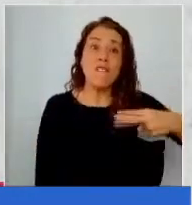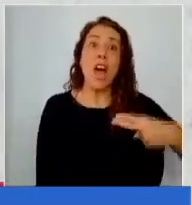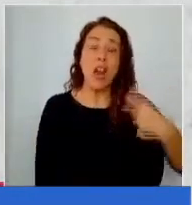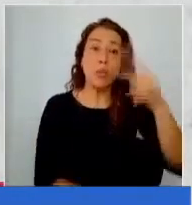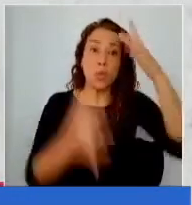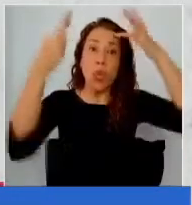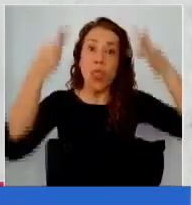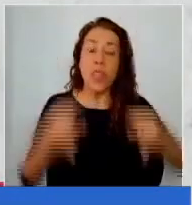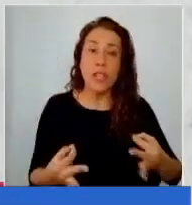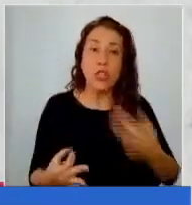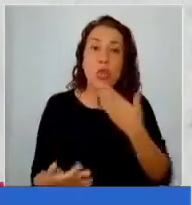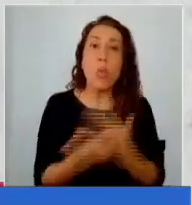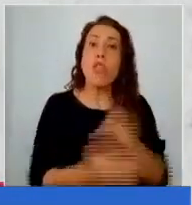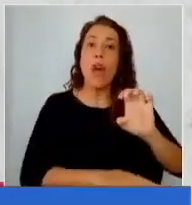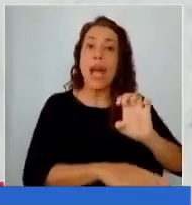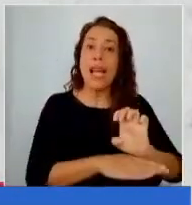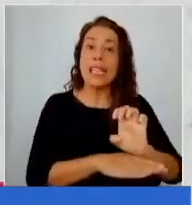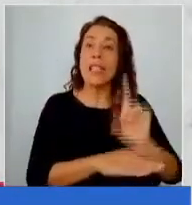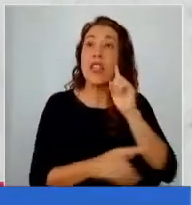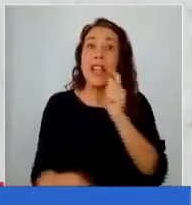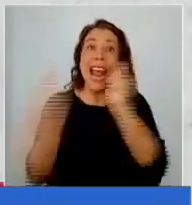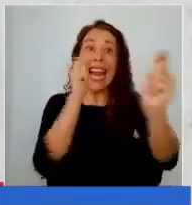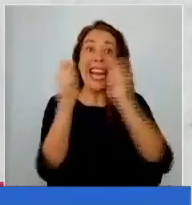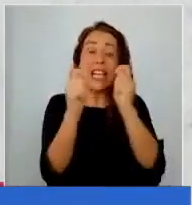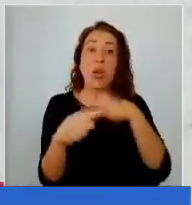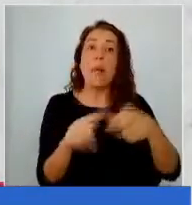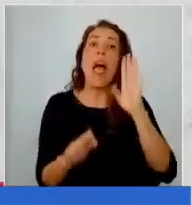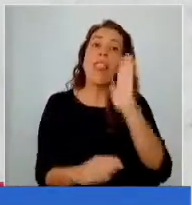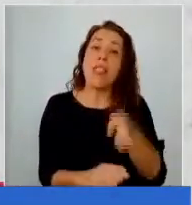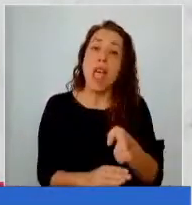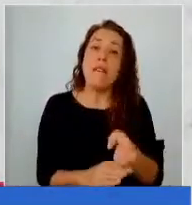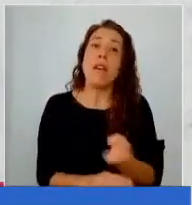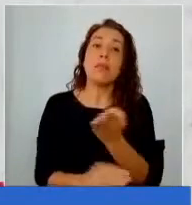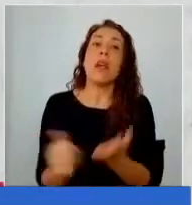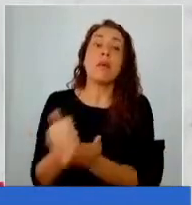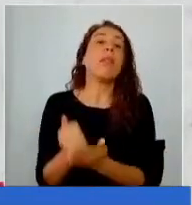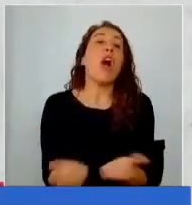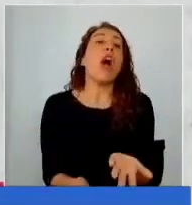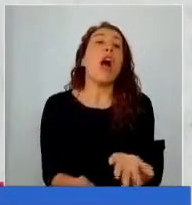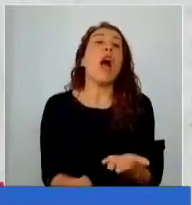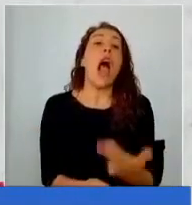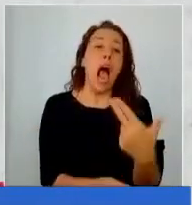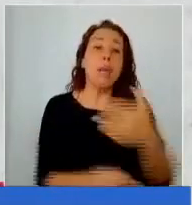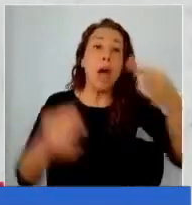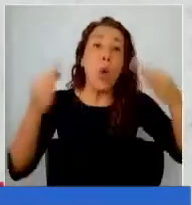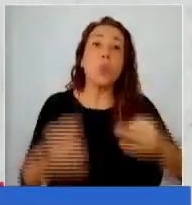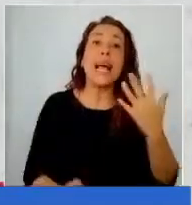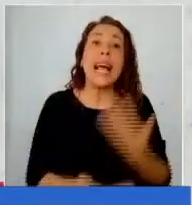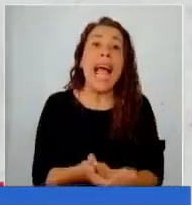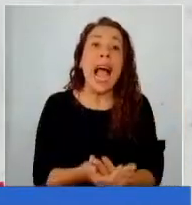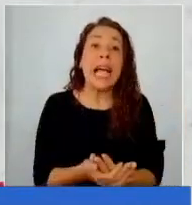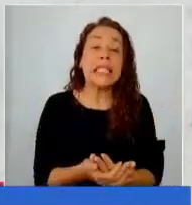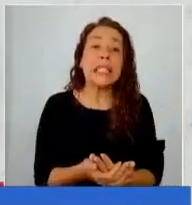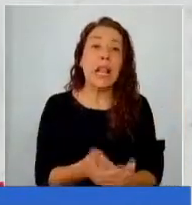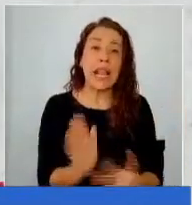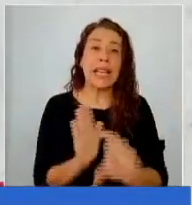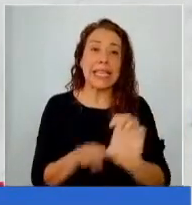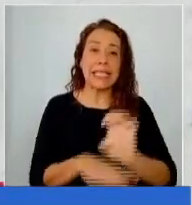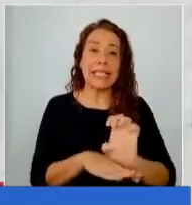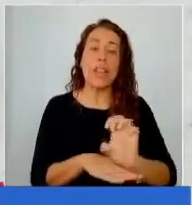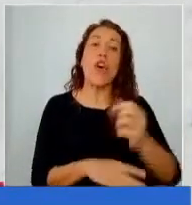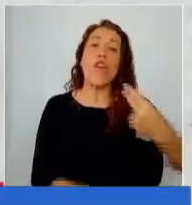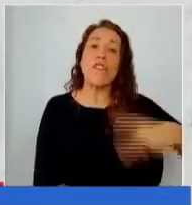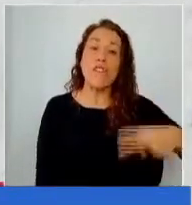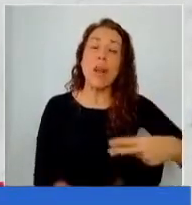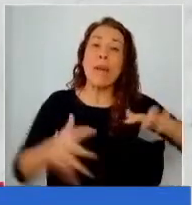el estado está amenazado hay que recurrir a las armas legítimas que tiene el Estado valoramos el esfuerzo